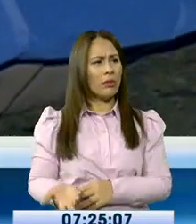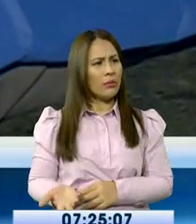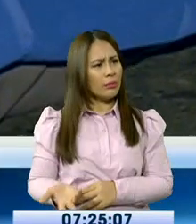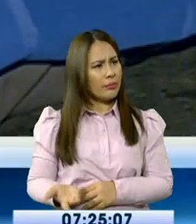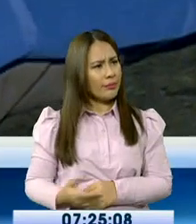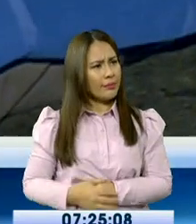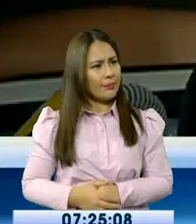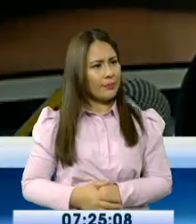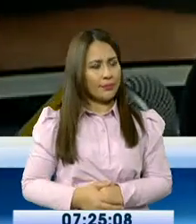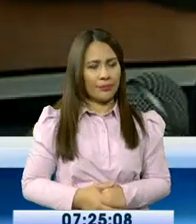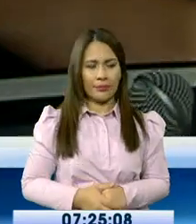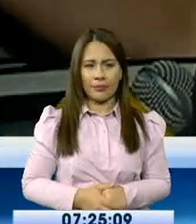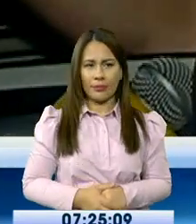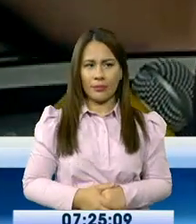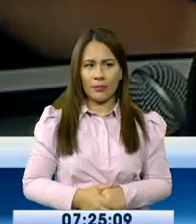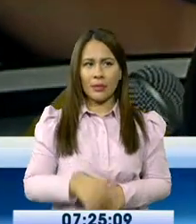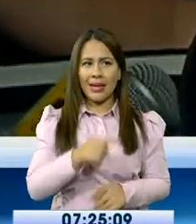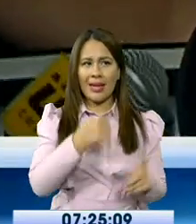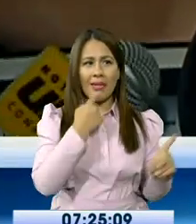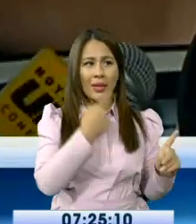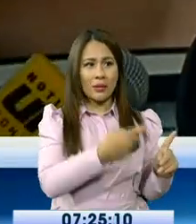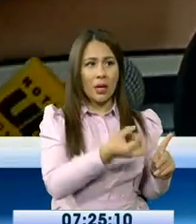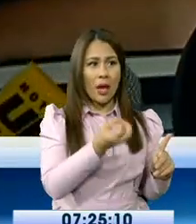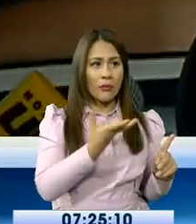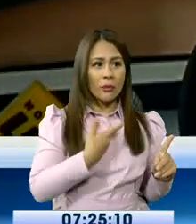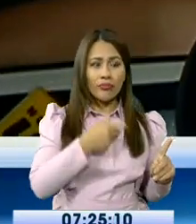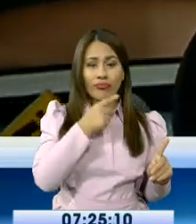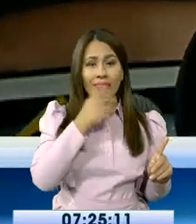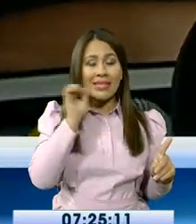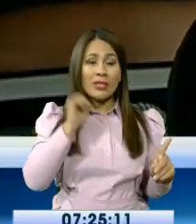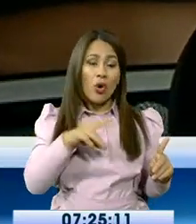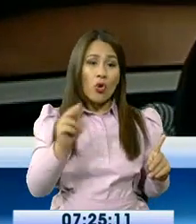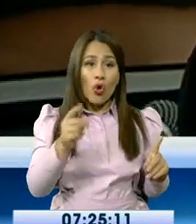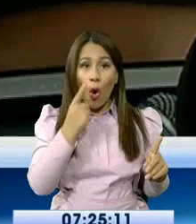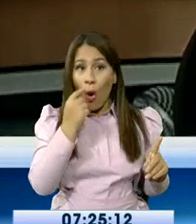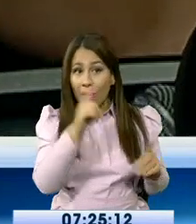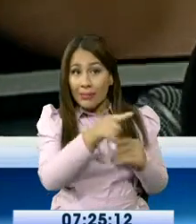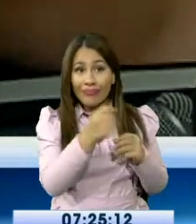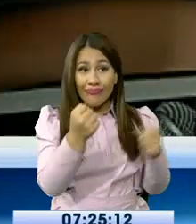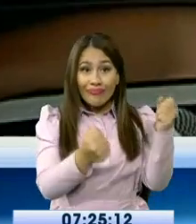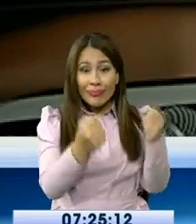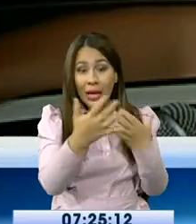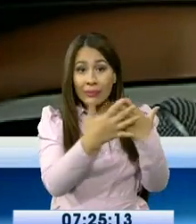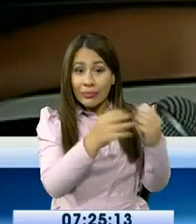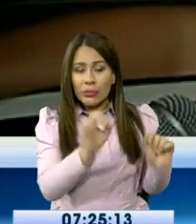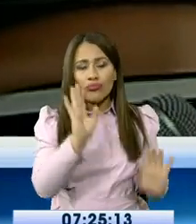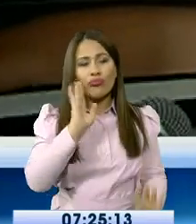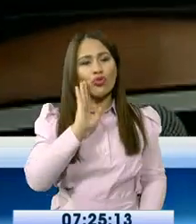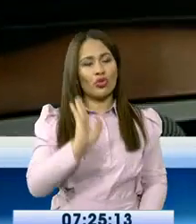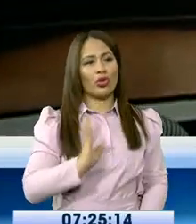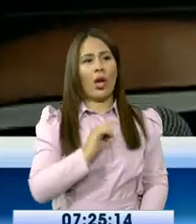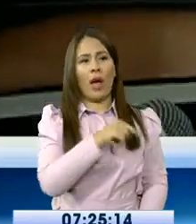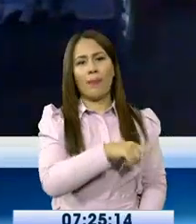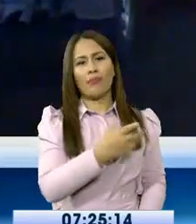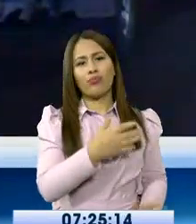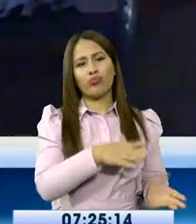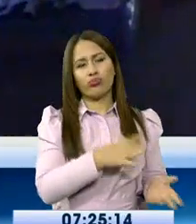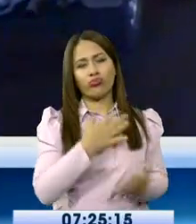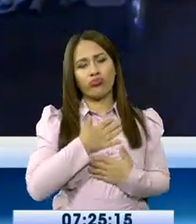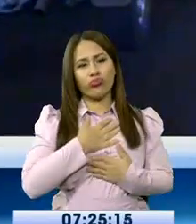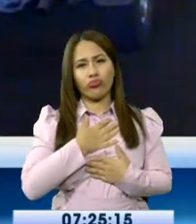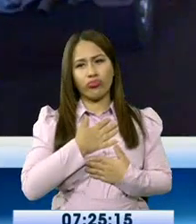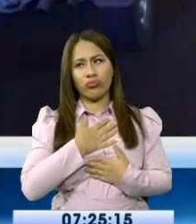chofer. Pero no sé si el ATM lo cogieron, no sé. Ya, fueron en percusión a los dos vigilantes, pero no se sabe.